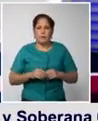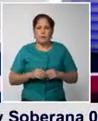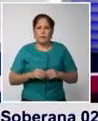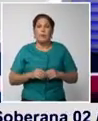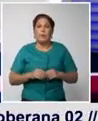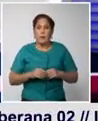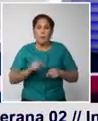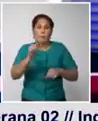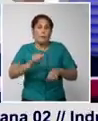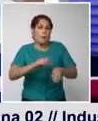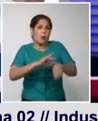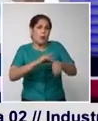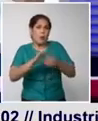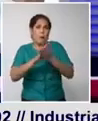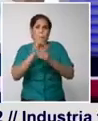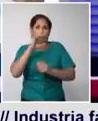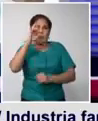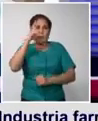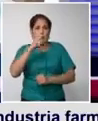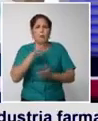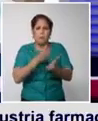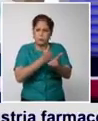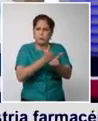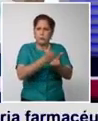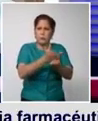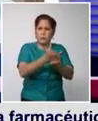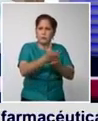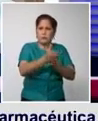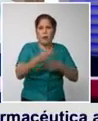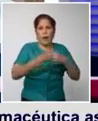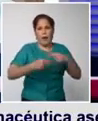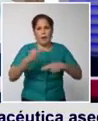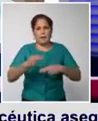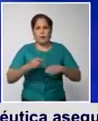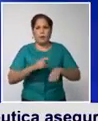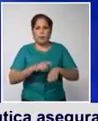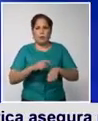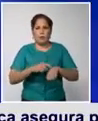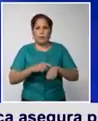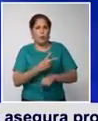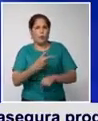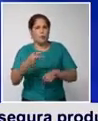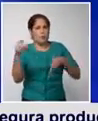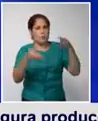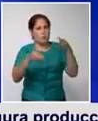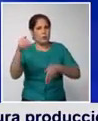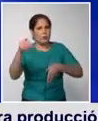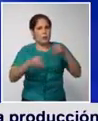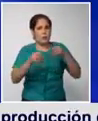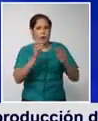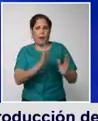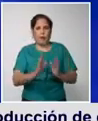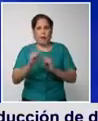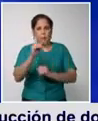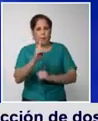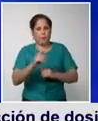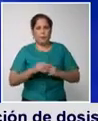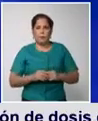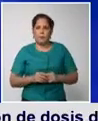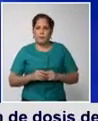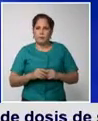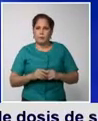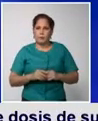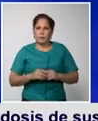convalecientes, Mambisa. Es el direccionamiento que estamos dándole en este momento. ¿Cuántos voluntarios participaron en la fase 1, doctor, de ensayos